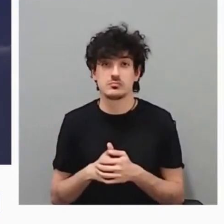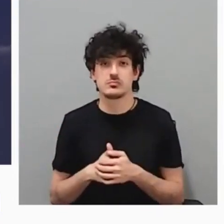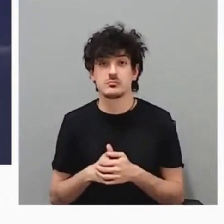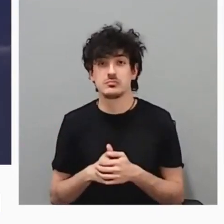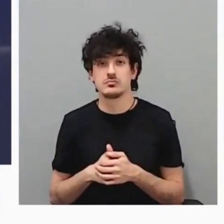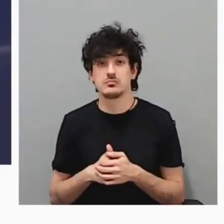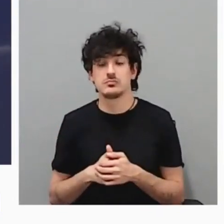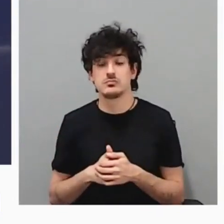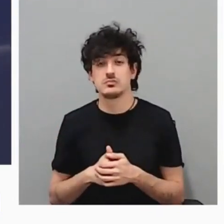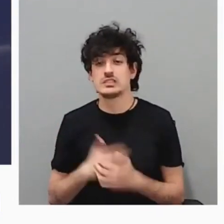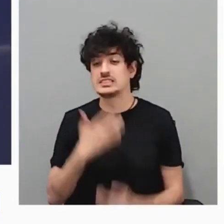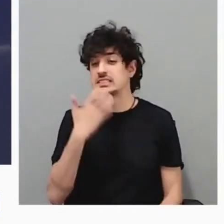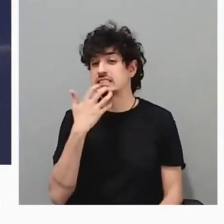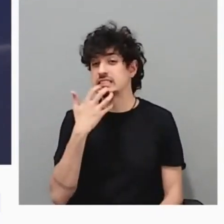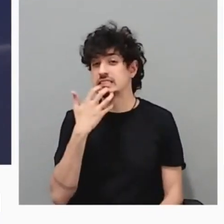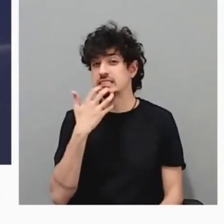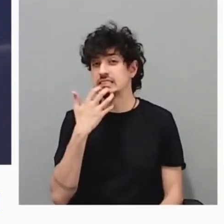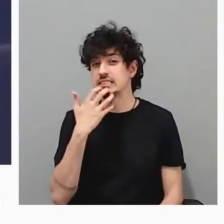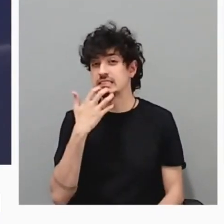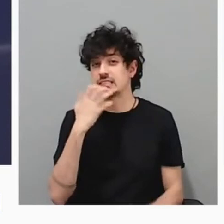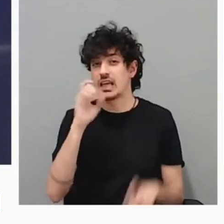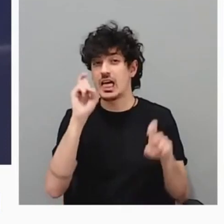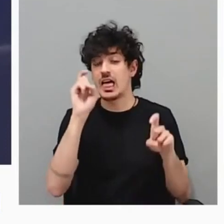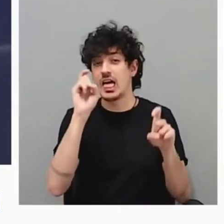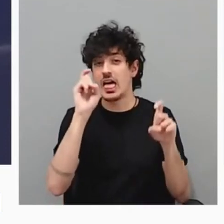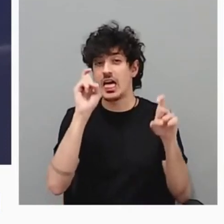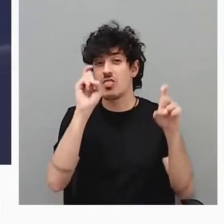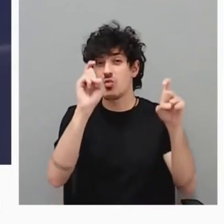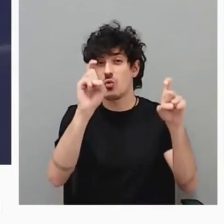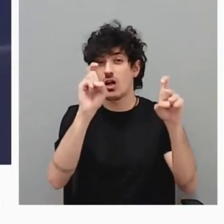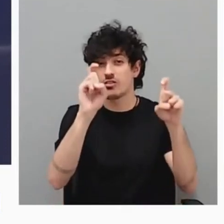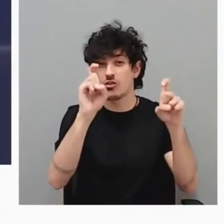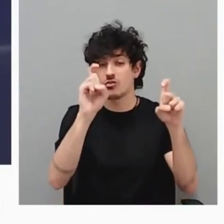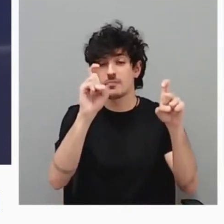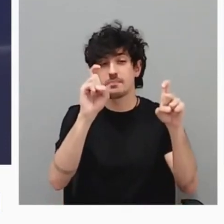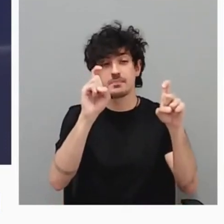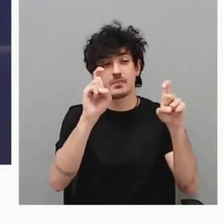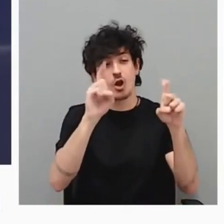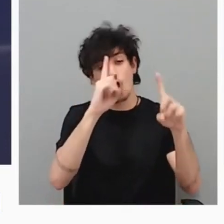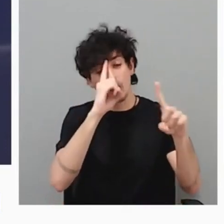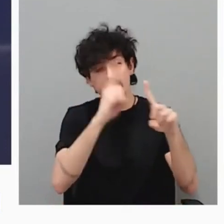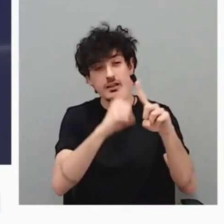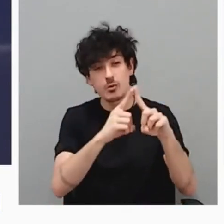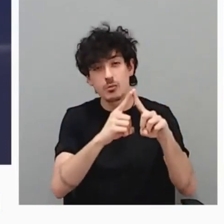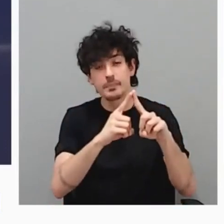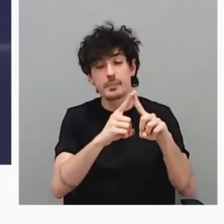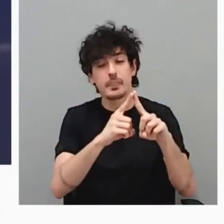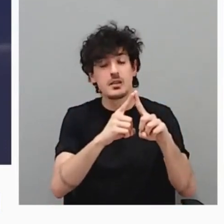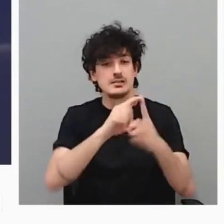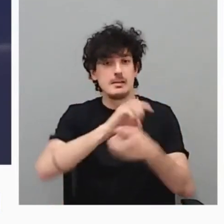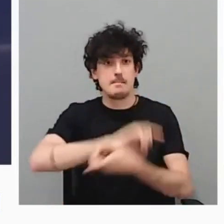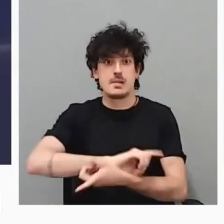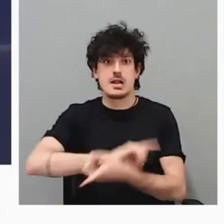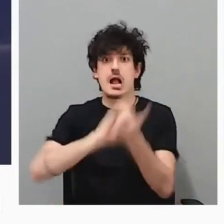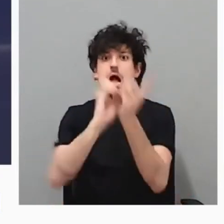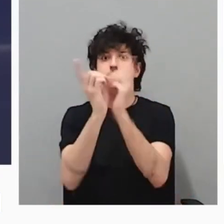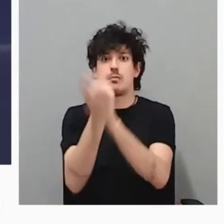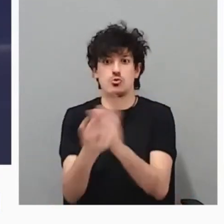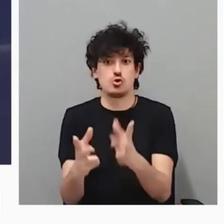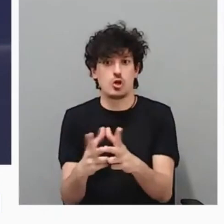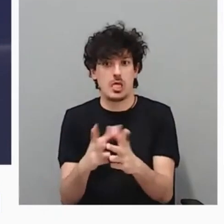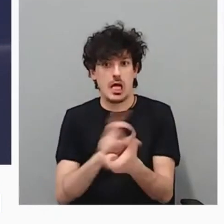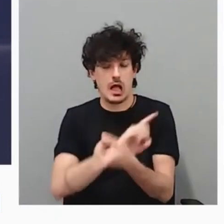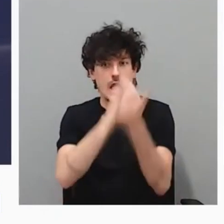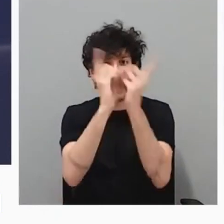si la educación no es un tesoro, sino que es una palanca de cambio, eso se demuestra andando. Y se demuestra andando